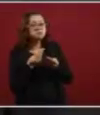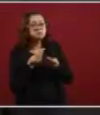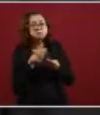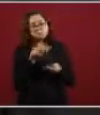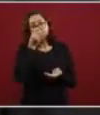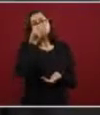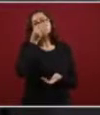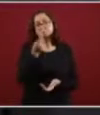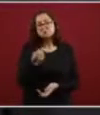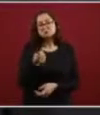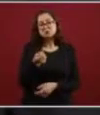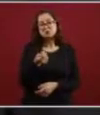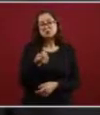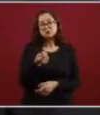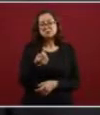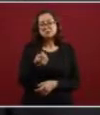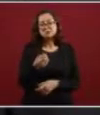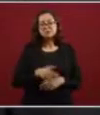muy poco.